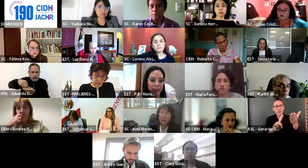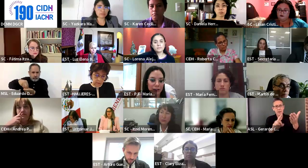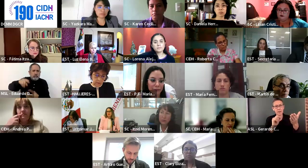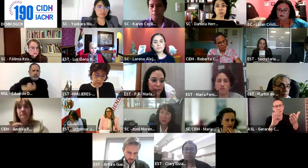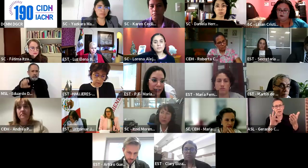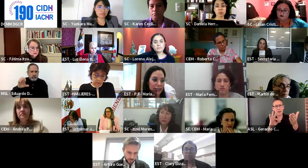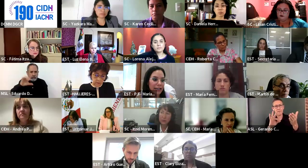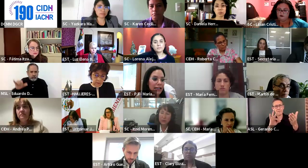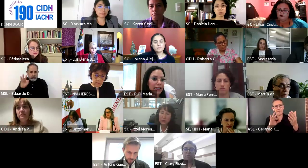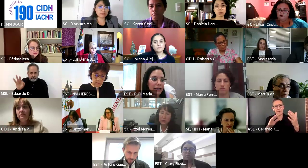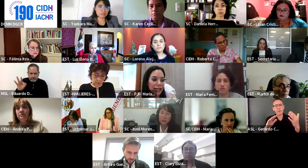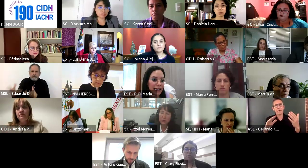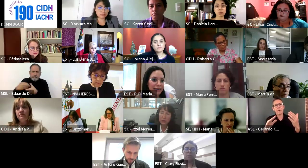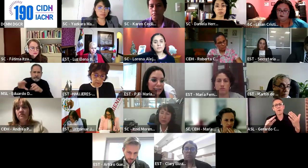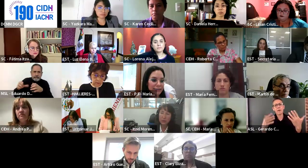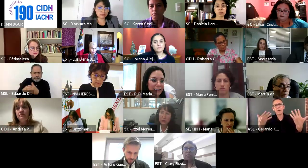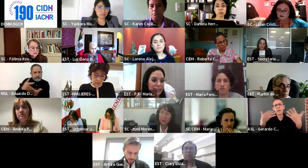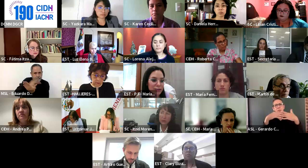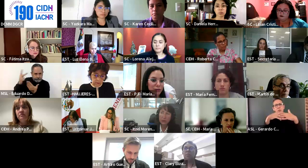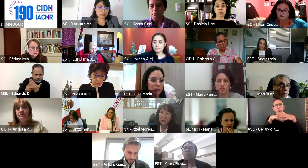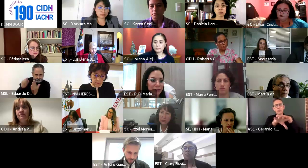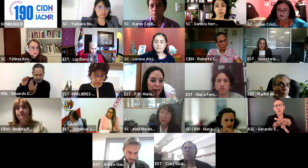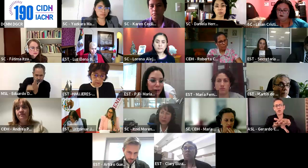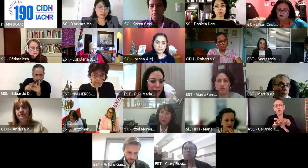la Judicatura Federal, que garantiza el